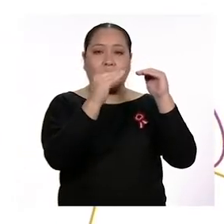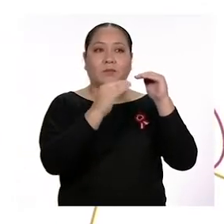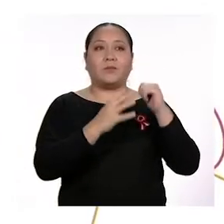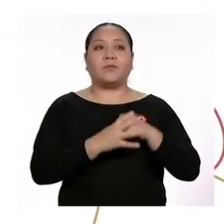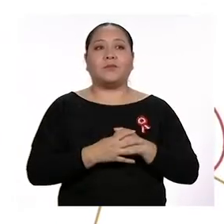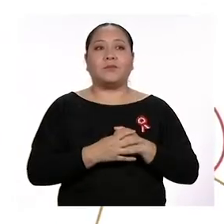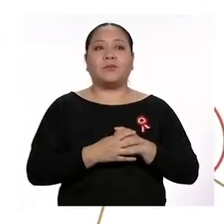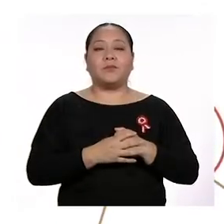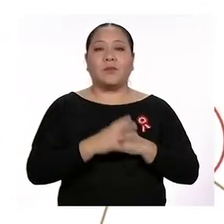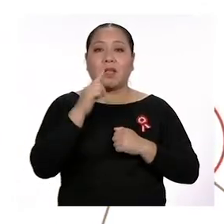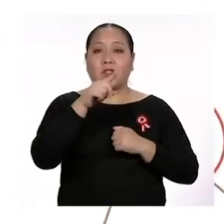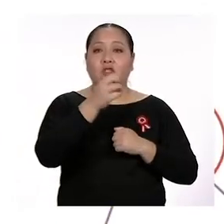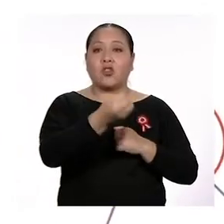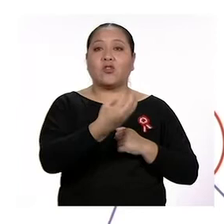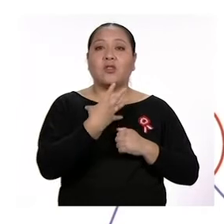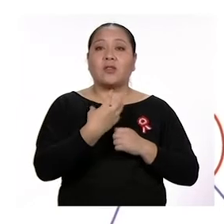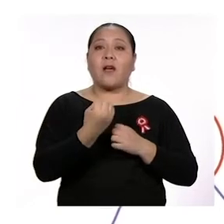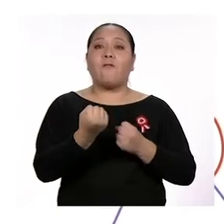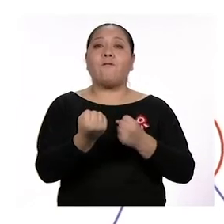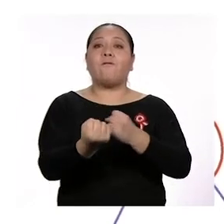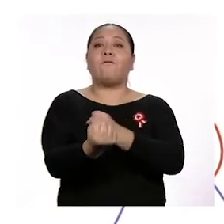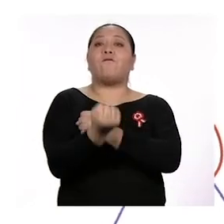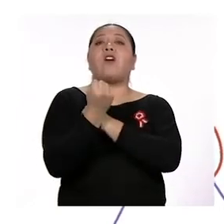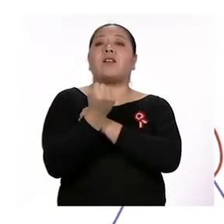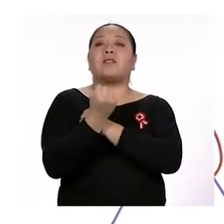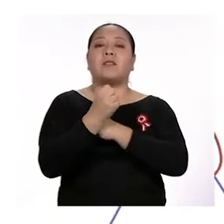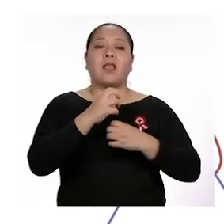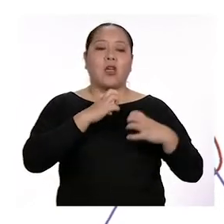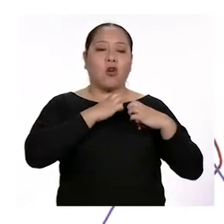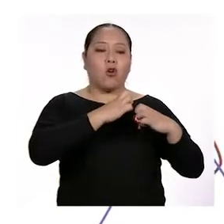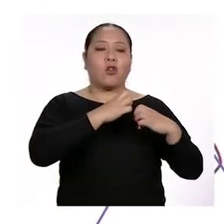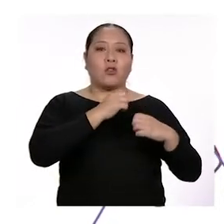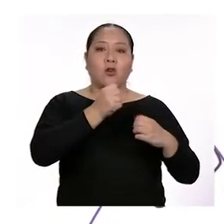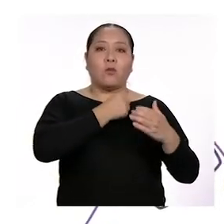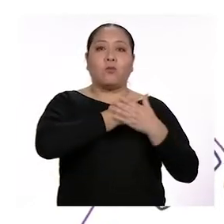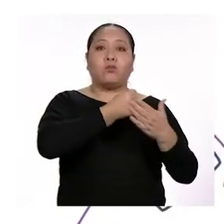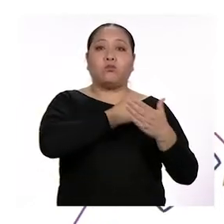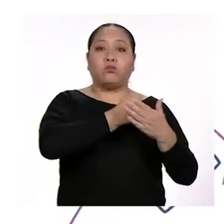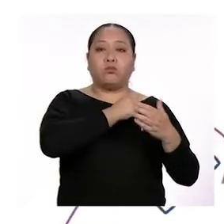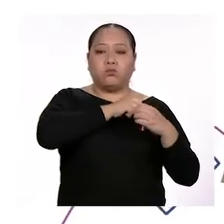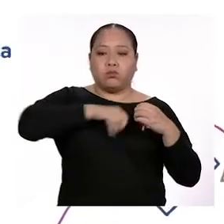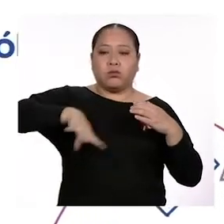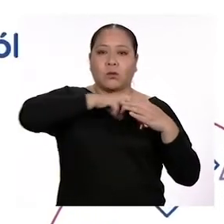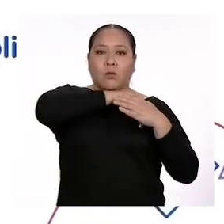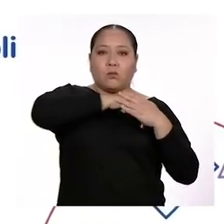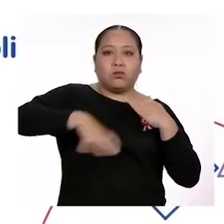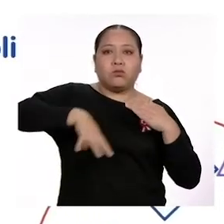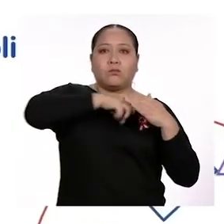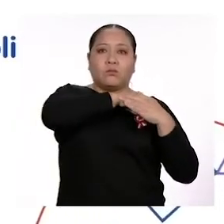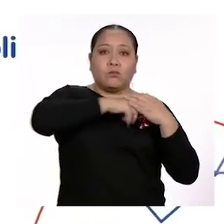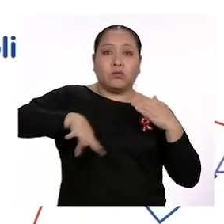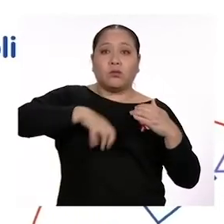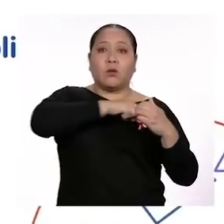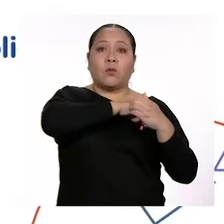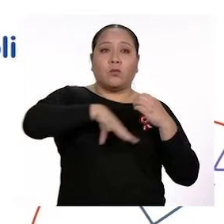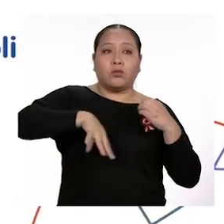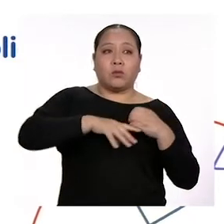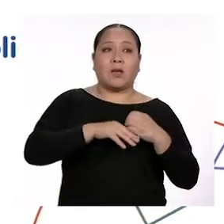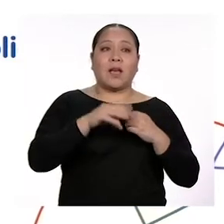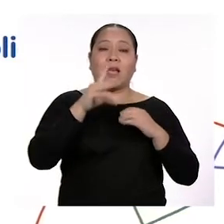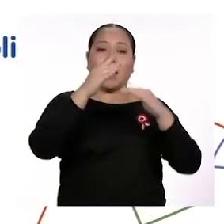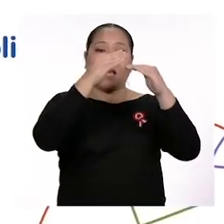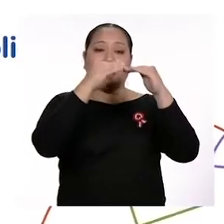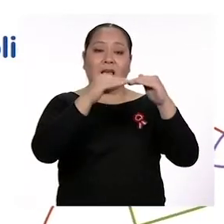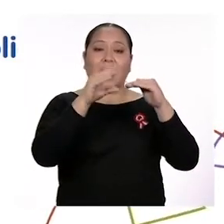tensiómetro y que nos indica la fuerza que está ejerciendo nuestro corazón mientras late. La presión diastólica, por su parte,